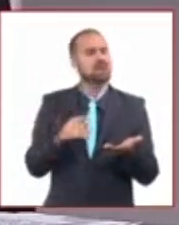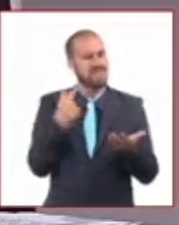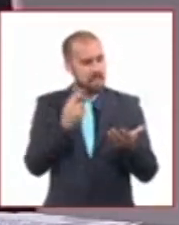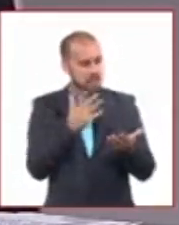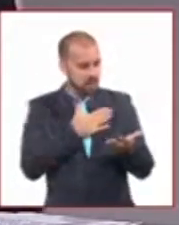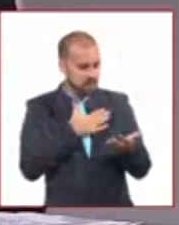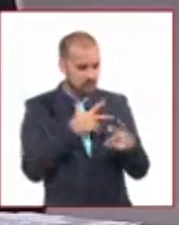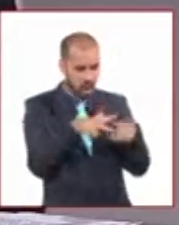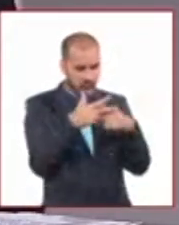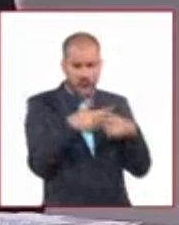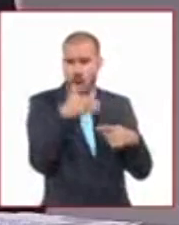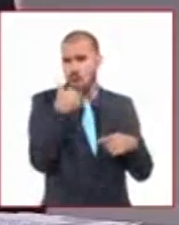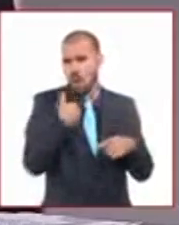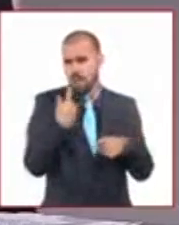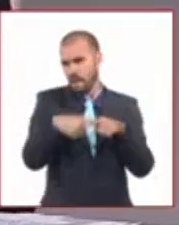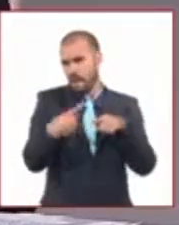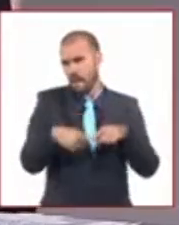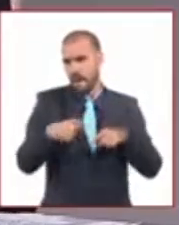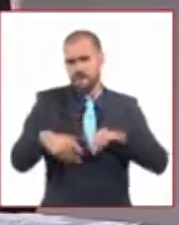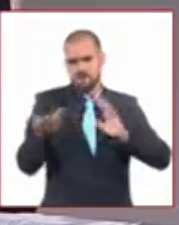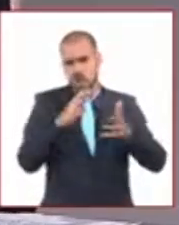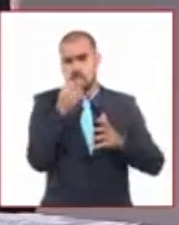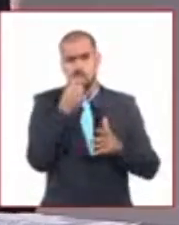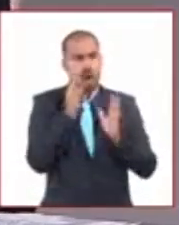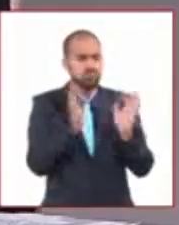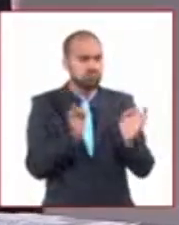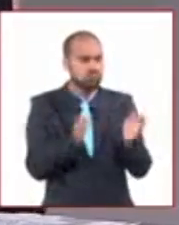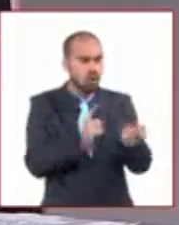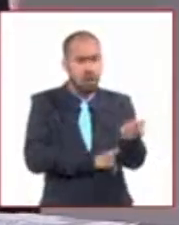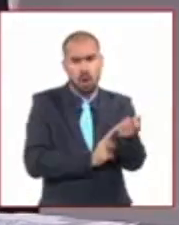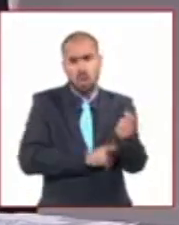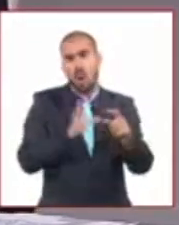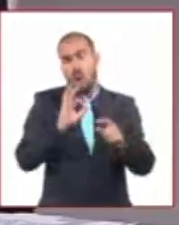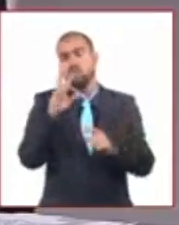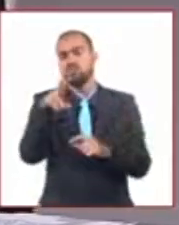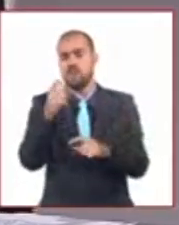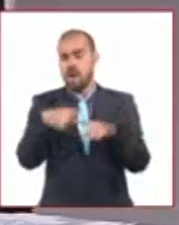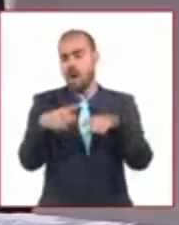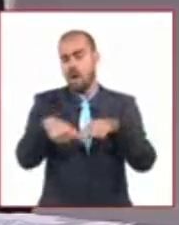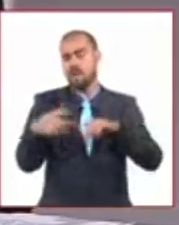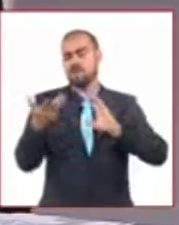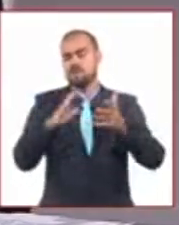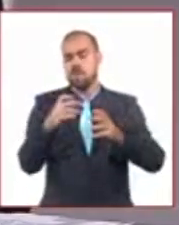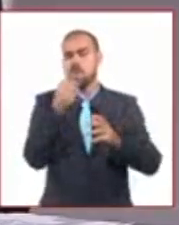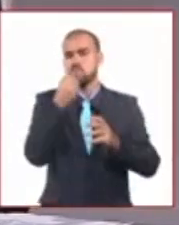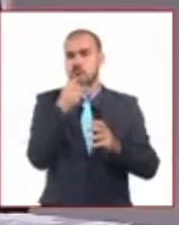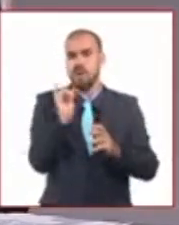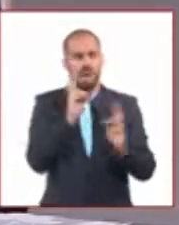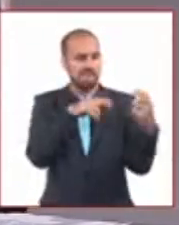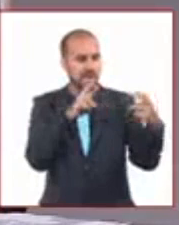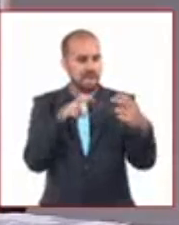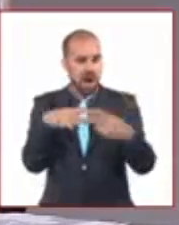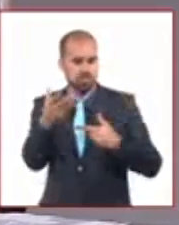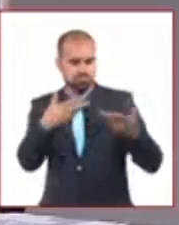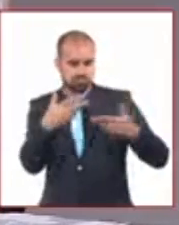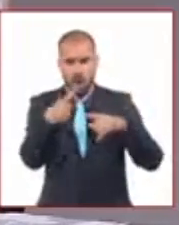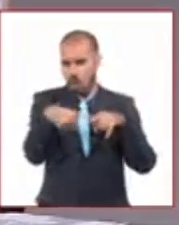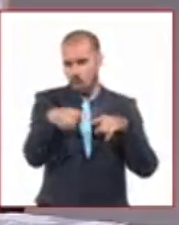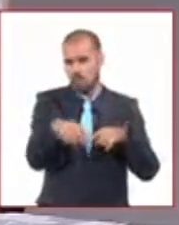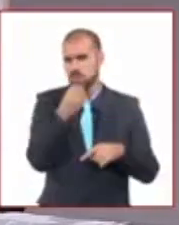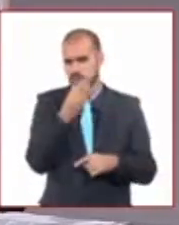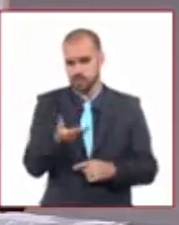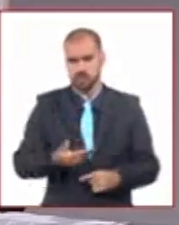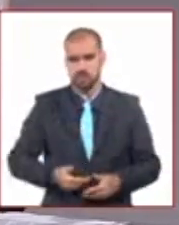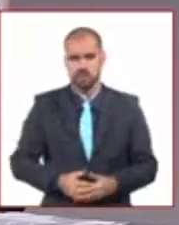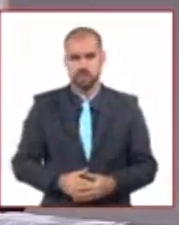mecanismos tradicionales o a través de nuevas formas de diálogo reitero lo